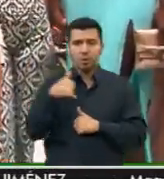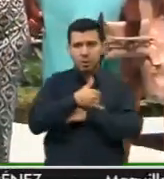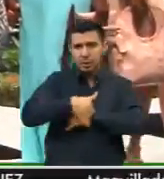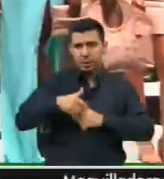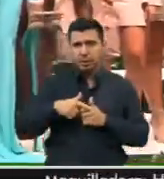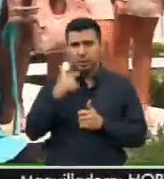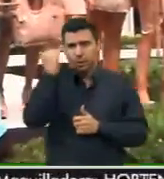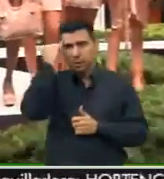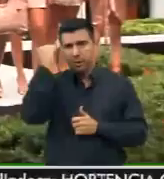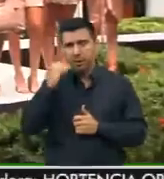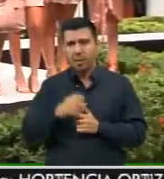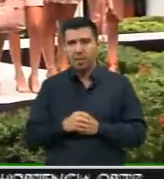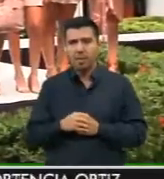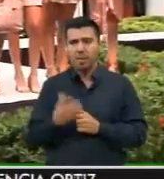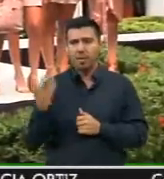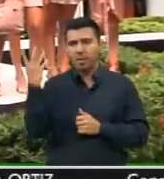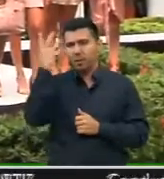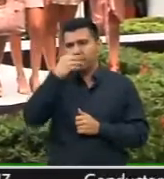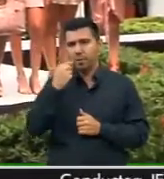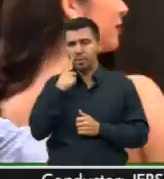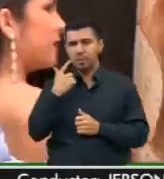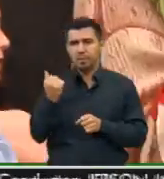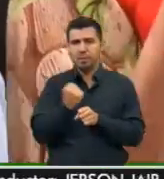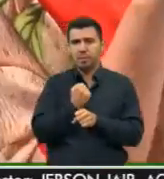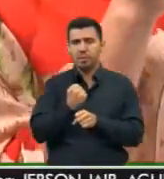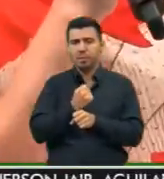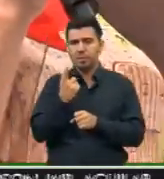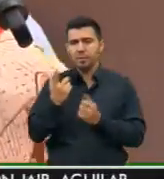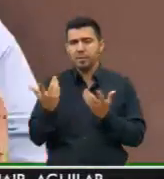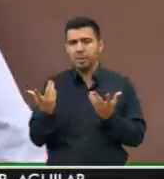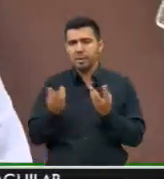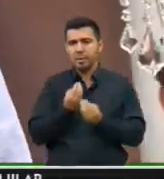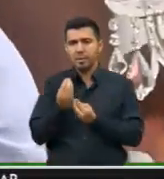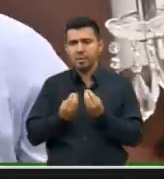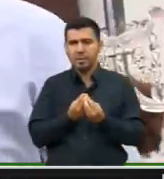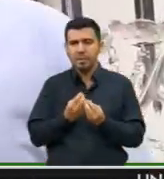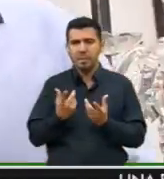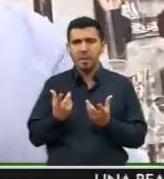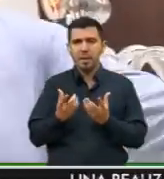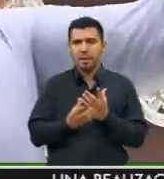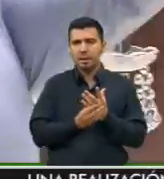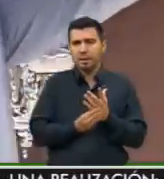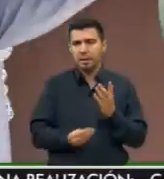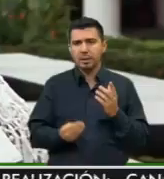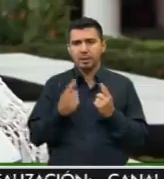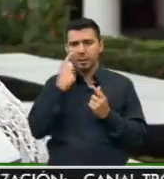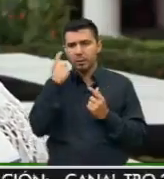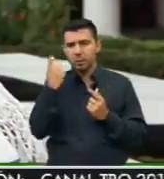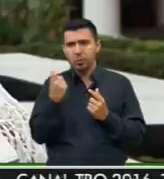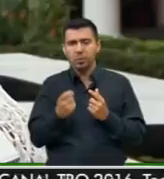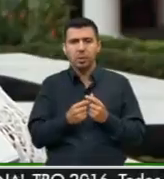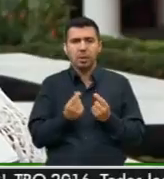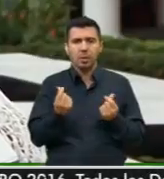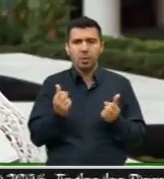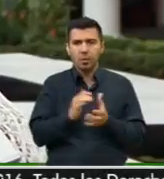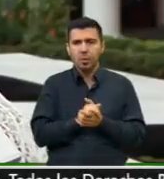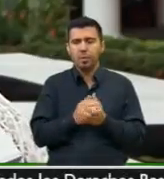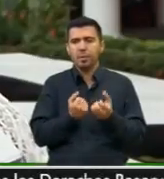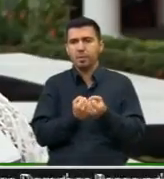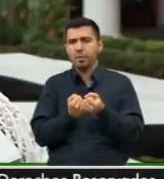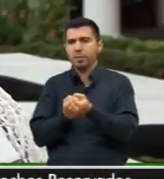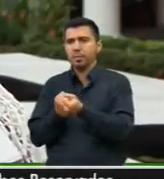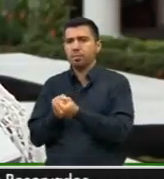presente porque yo sé que el esfuerzo que están haciendo en este momento de situación económica que estamos viviendo aquí como un horno